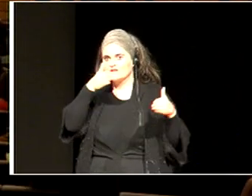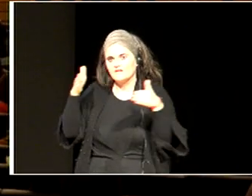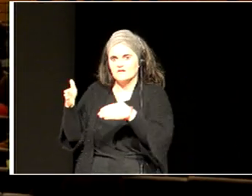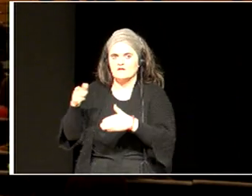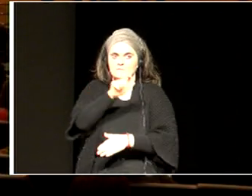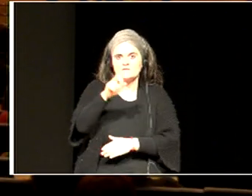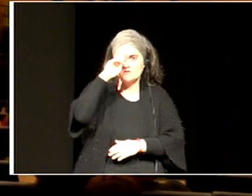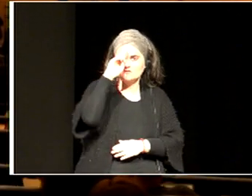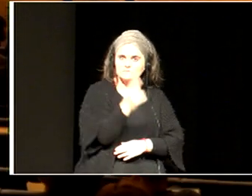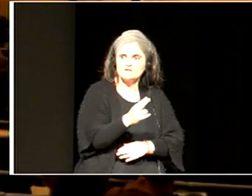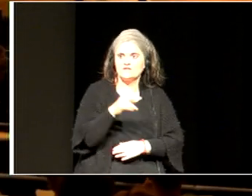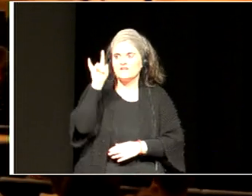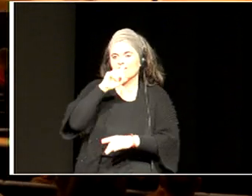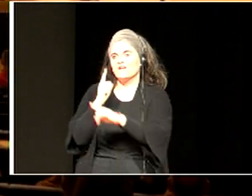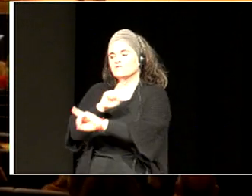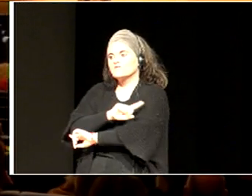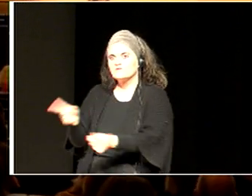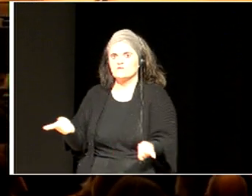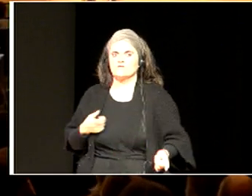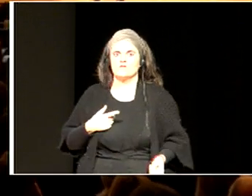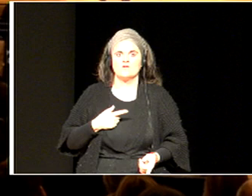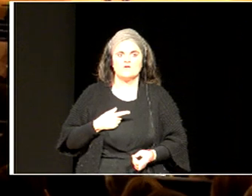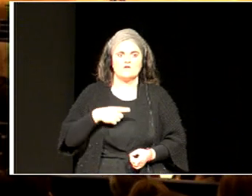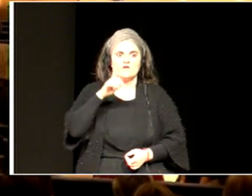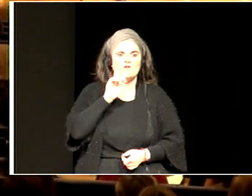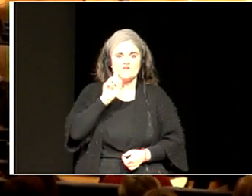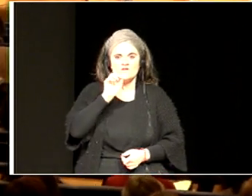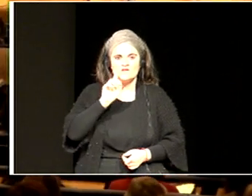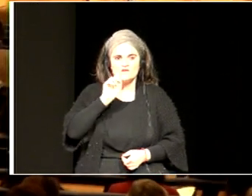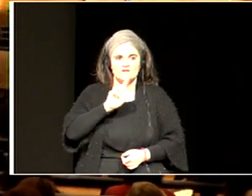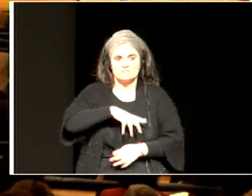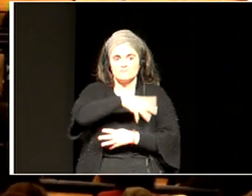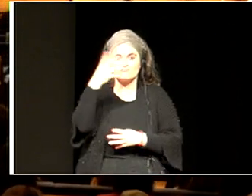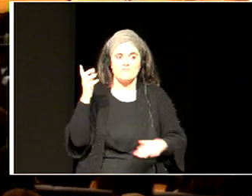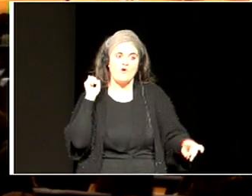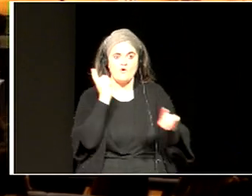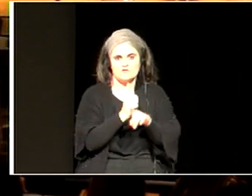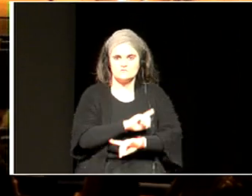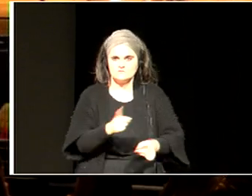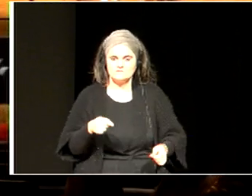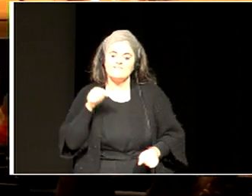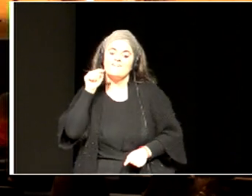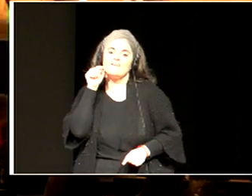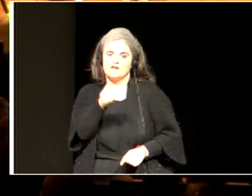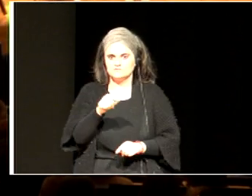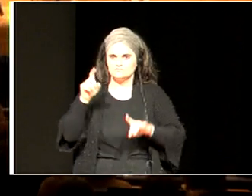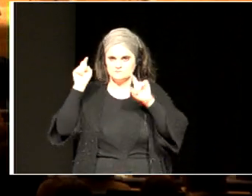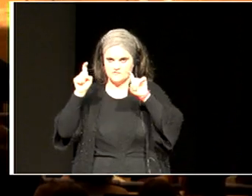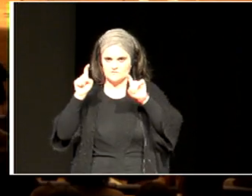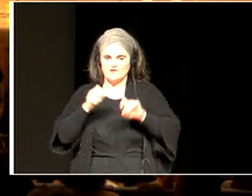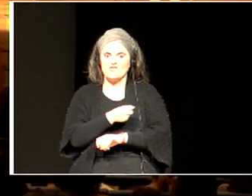personas no ser racista luchar contra la lgtbfobia eso es ser docente el resto lo trae